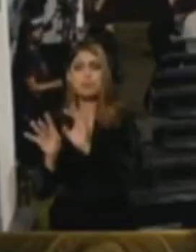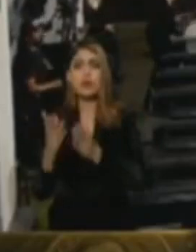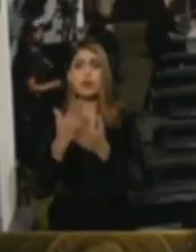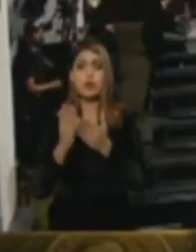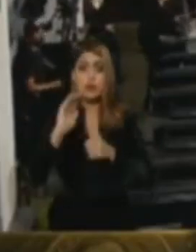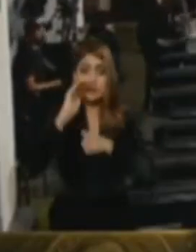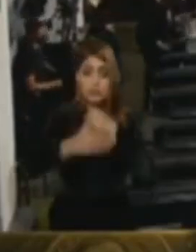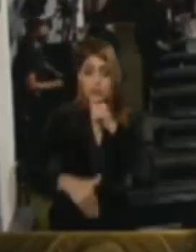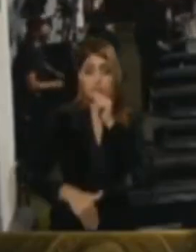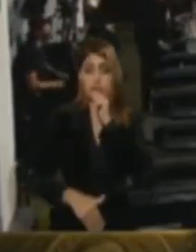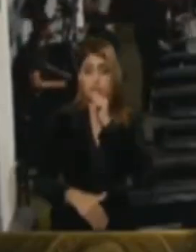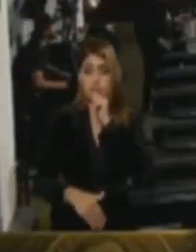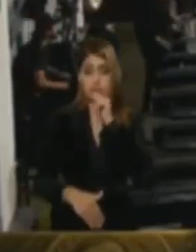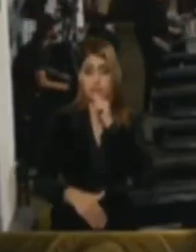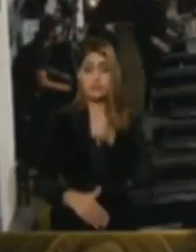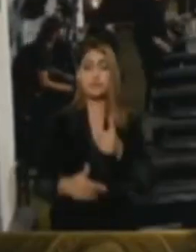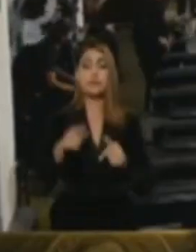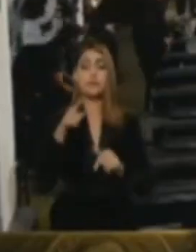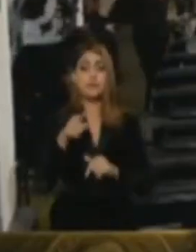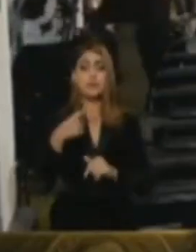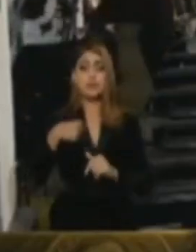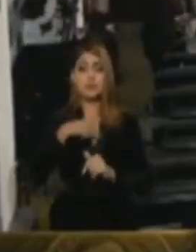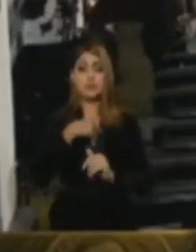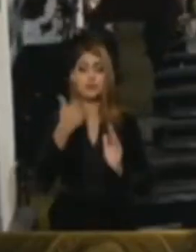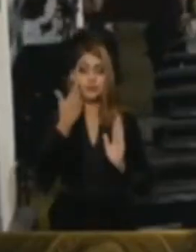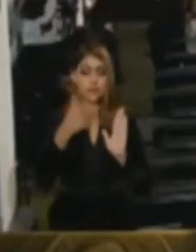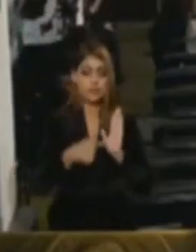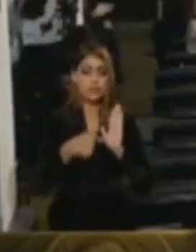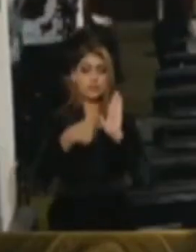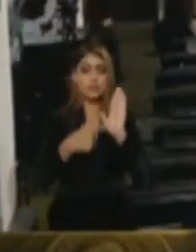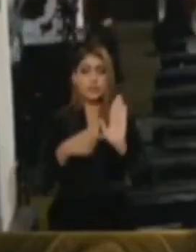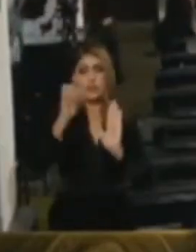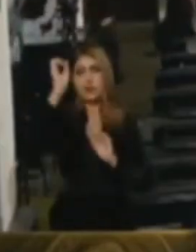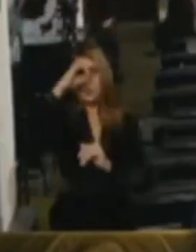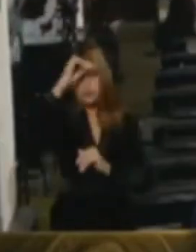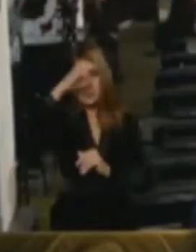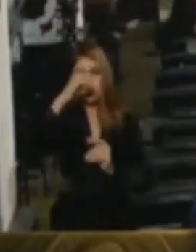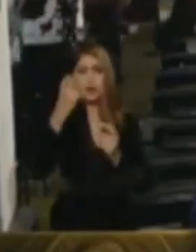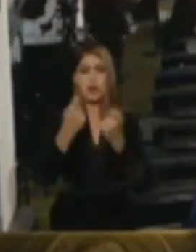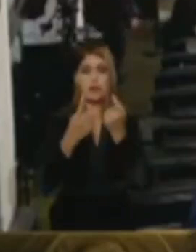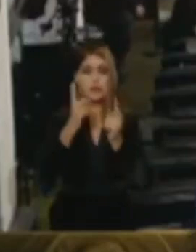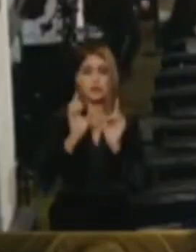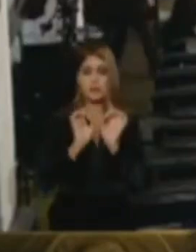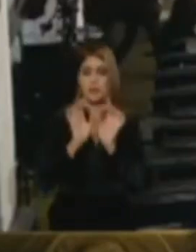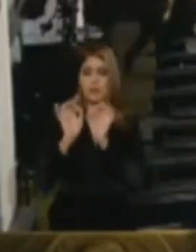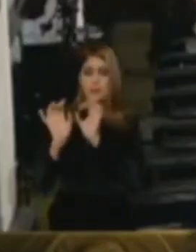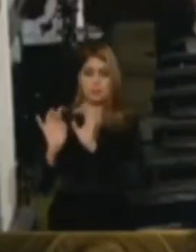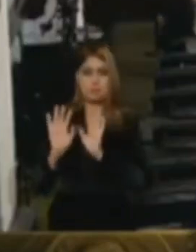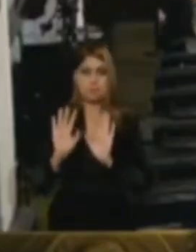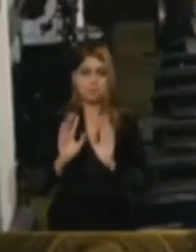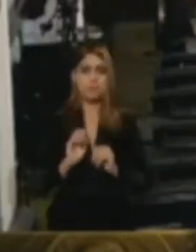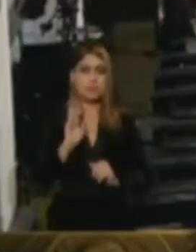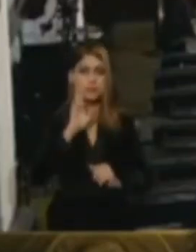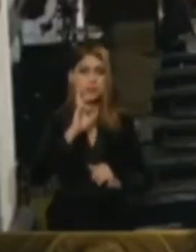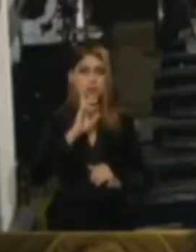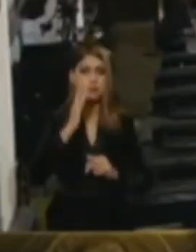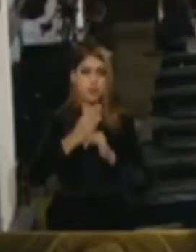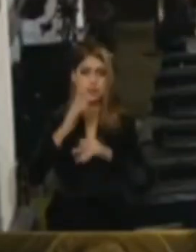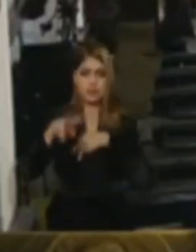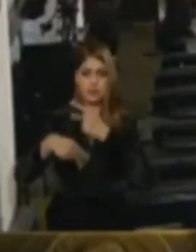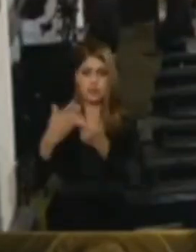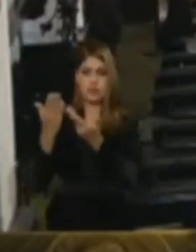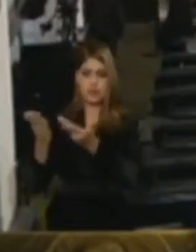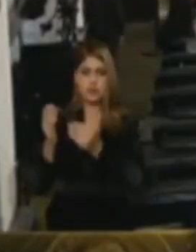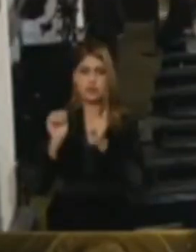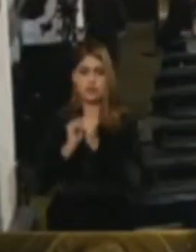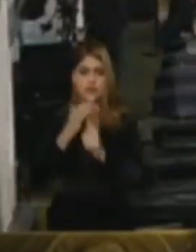esta transmisión. Queremos todavía compartir con ustedes algunas opiniones, algunos detalles. Vamos a ir en estos momentos con mi compañero y amigo Eduardo